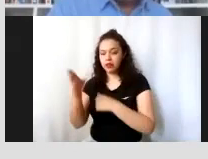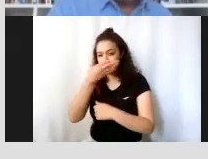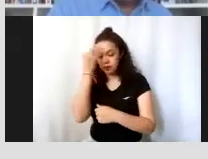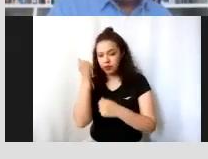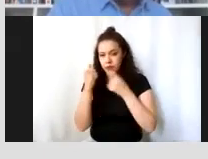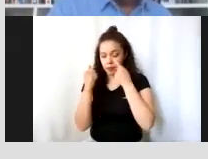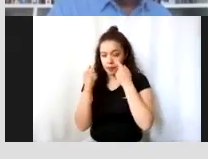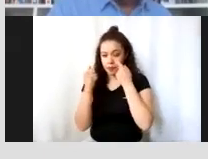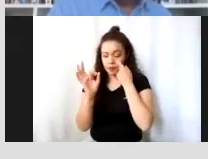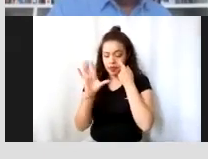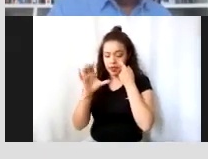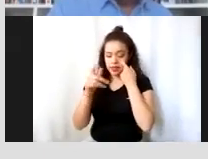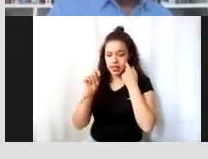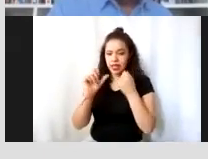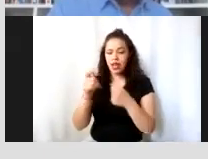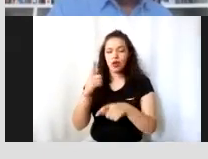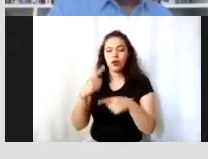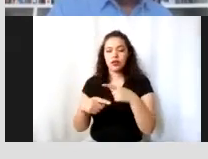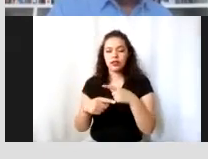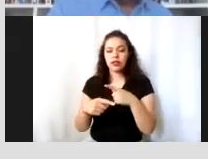a alguien en el chat.